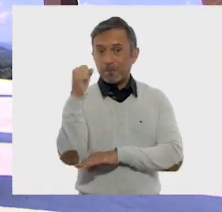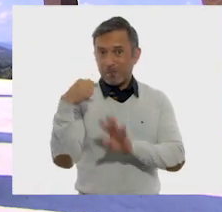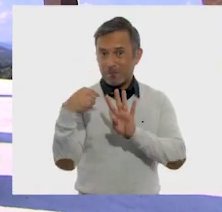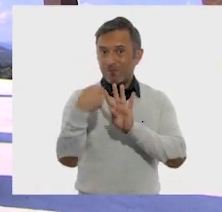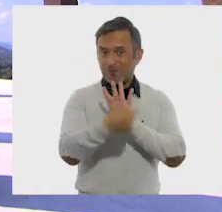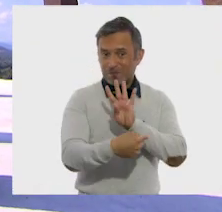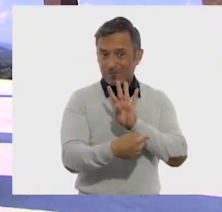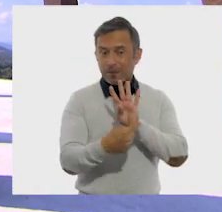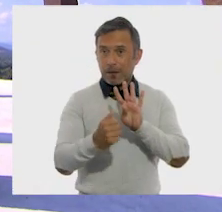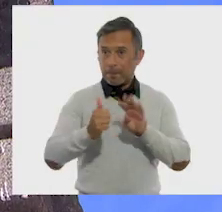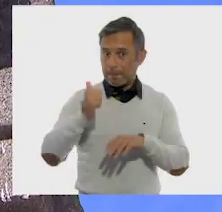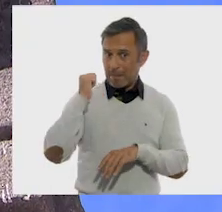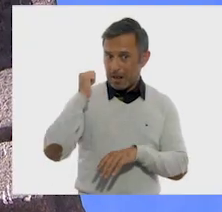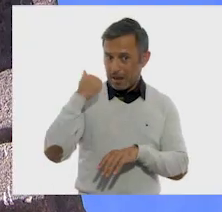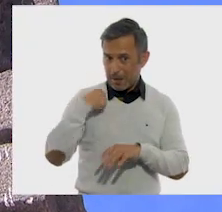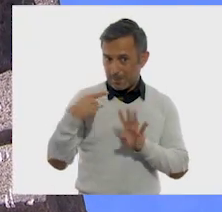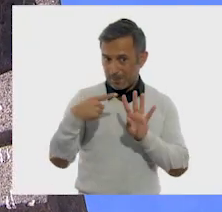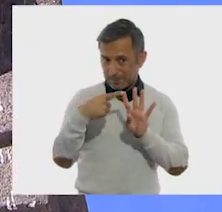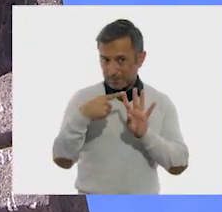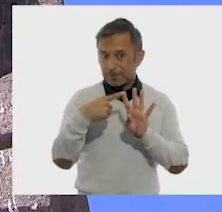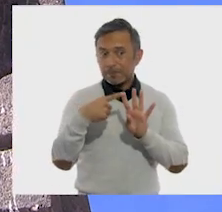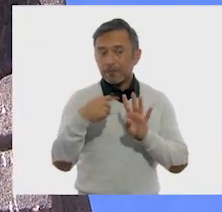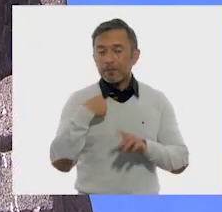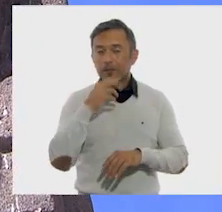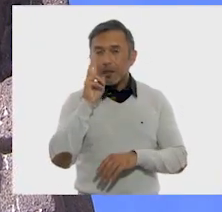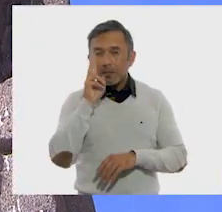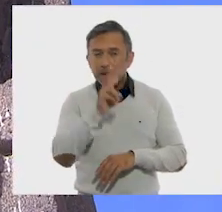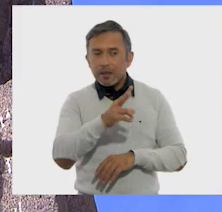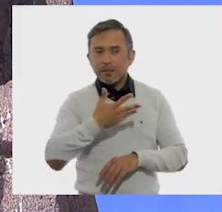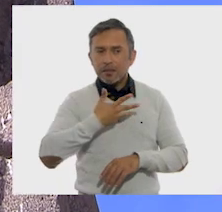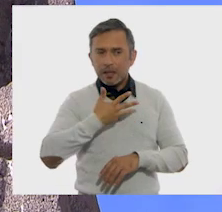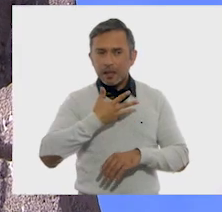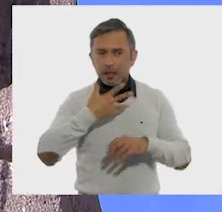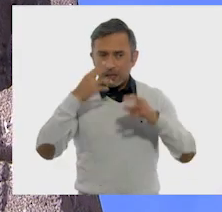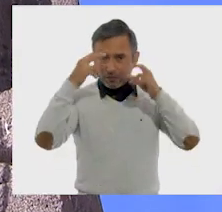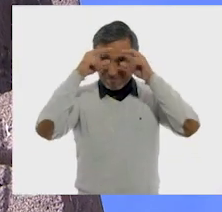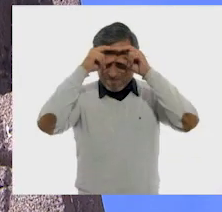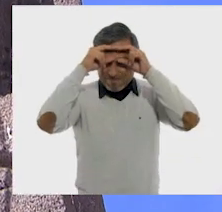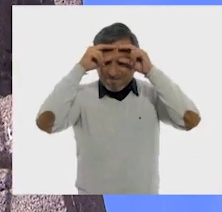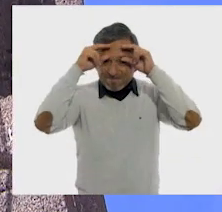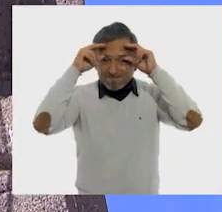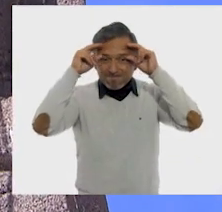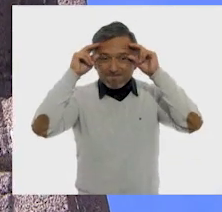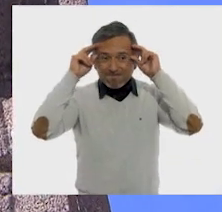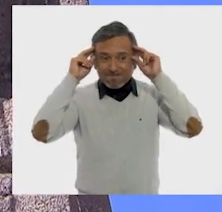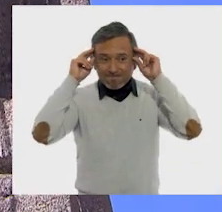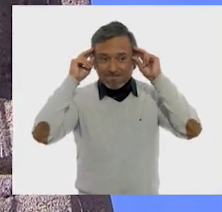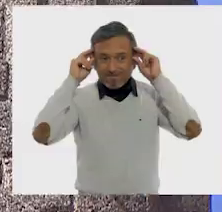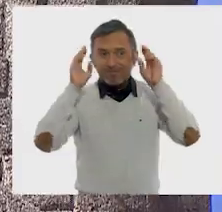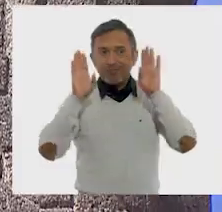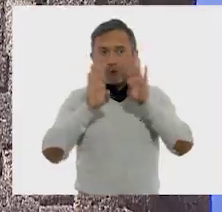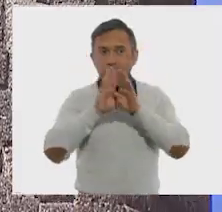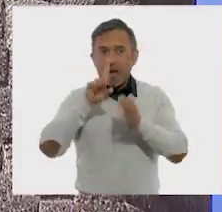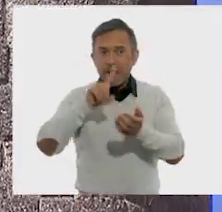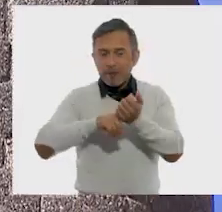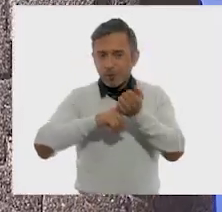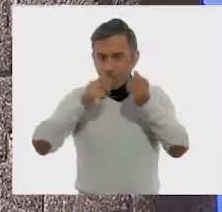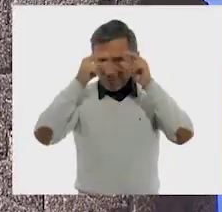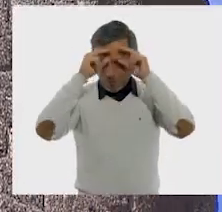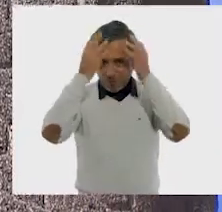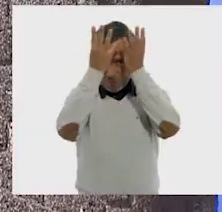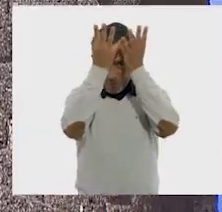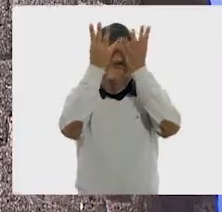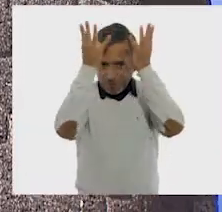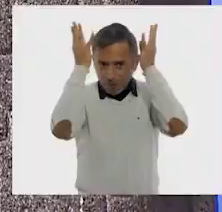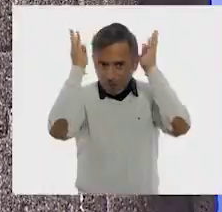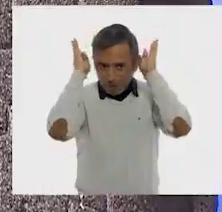espalda, nosotros podemos hacer notar que lleva un yelmo en el cual sobresalen unas plumas, y luego hay unos